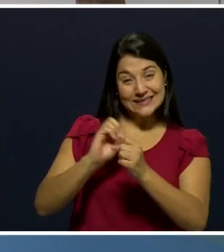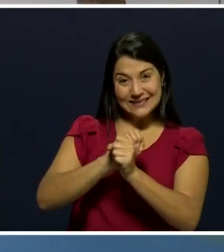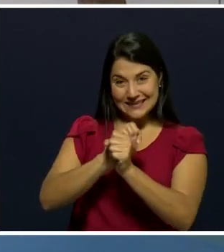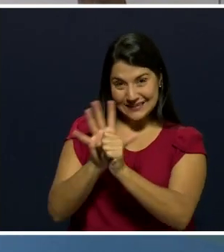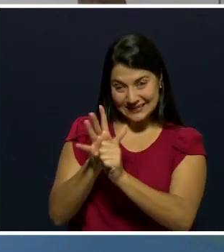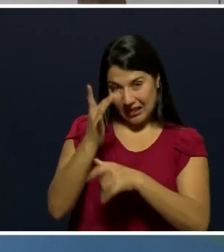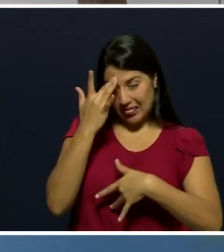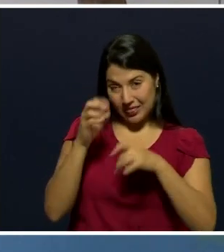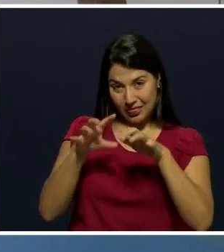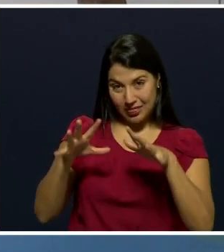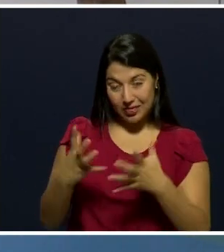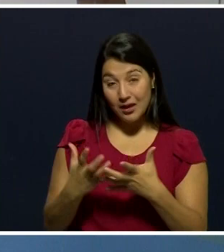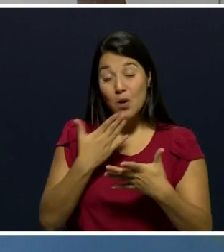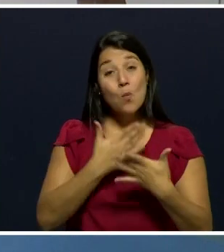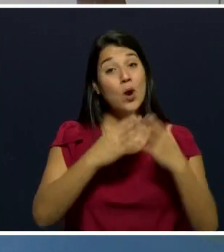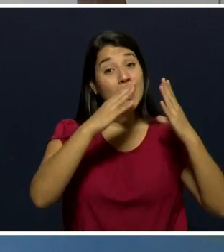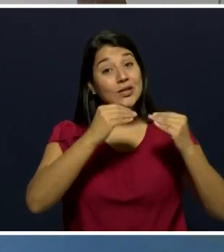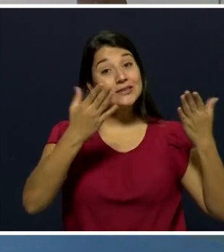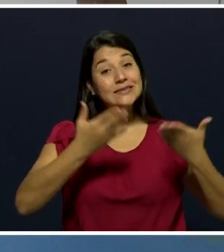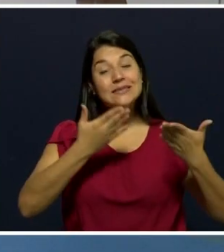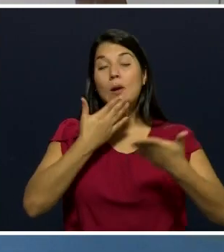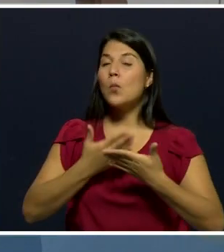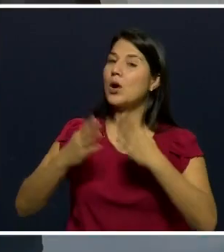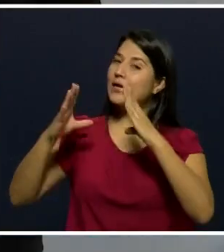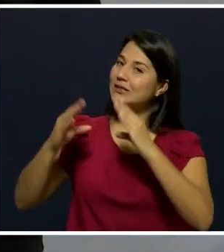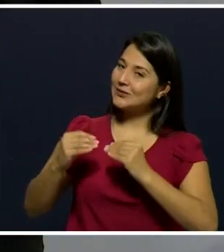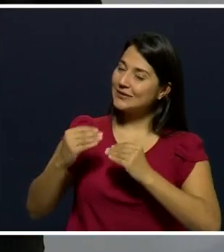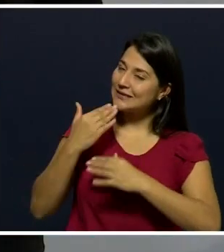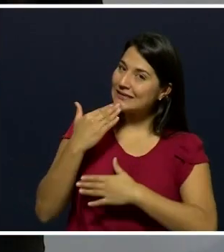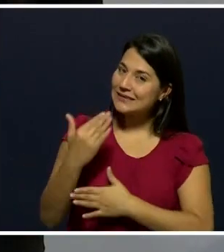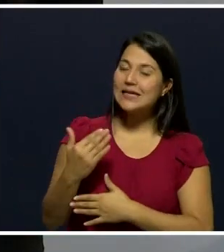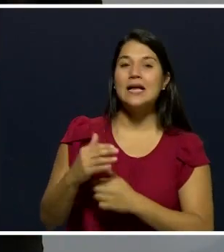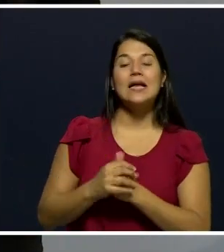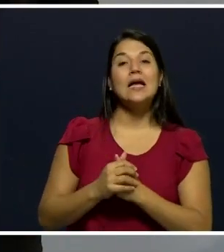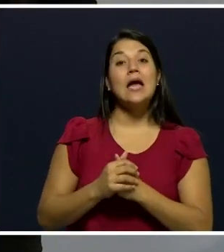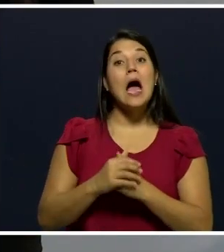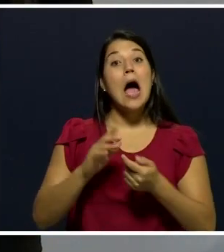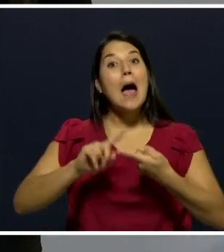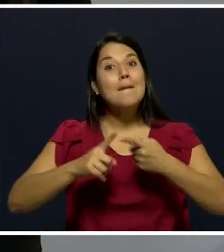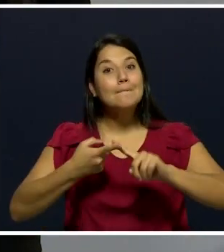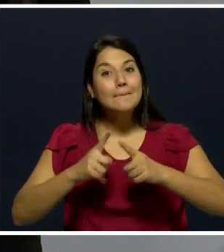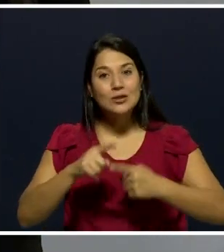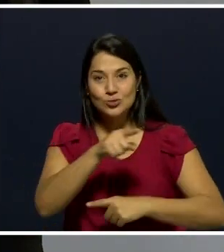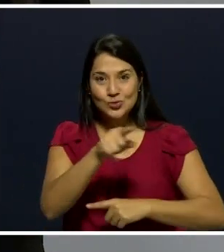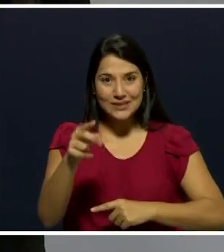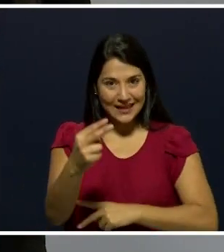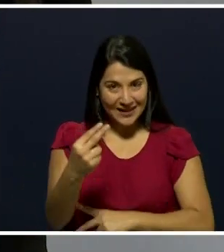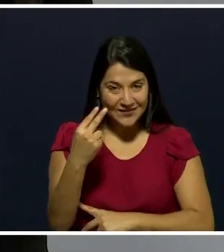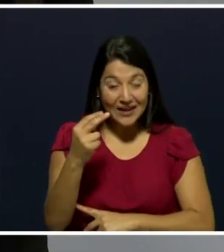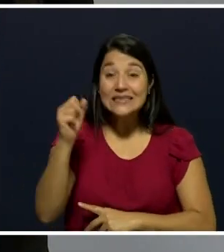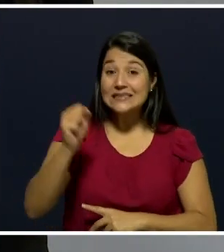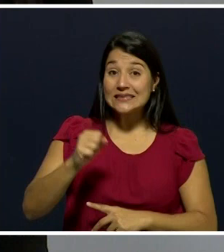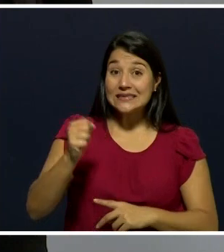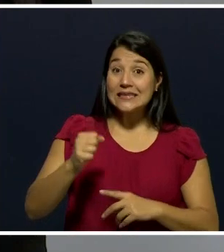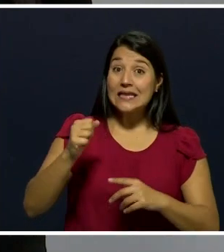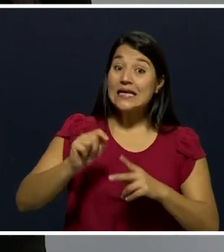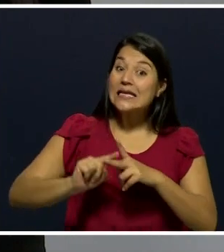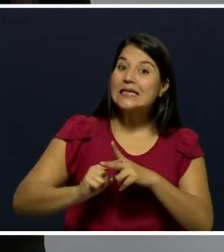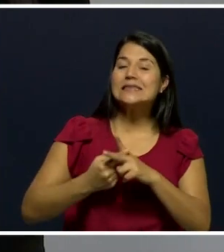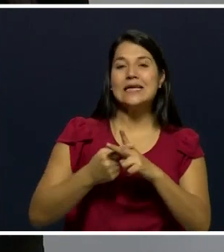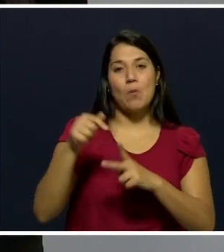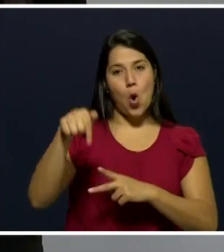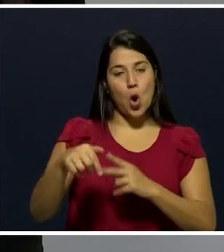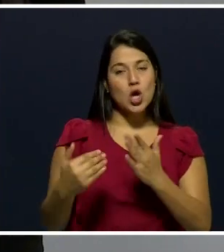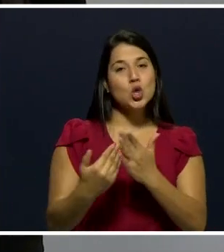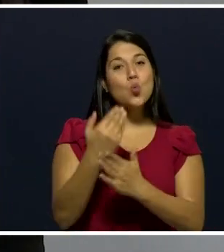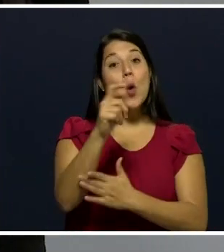Ana Marta, bienvenida. ¿Qué tal? Muy buenas noches, don Ernesto y amigos televidentes. Tal y como usted comenta, iniciamos nuevo mes y llegamos